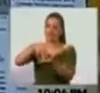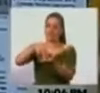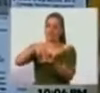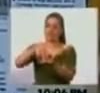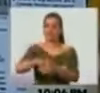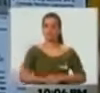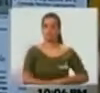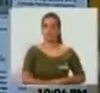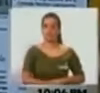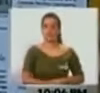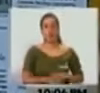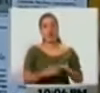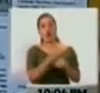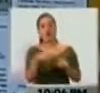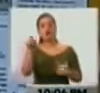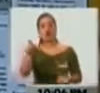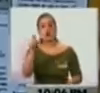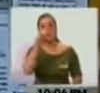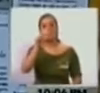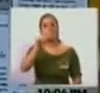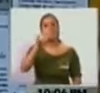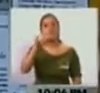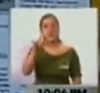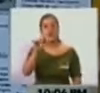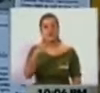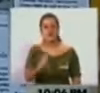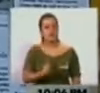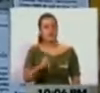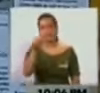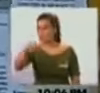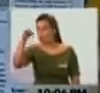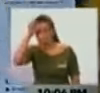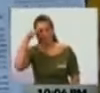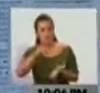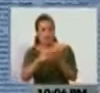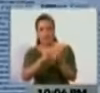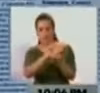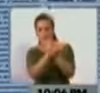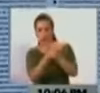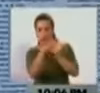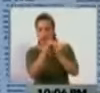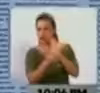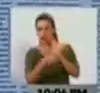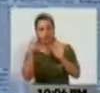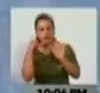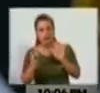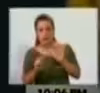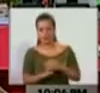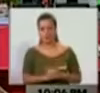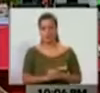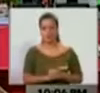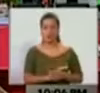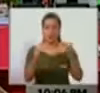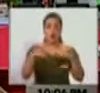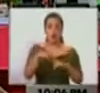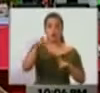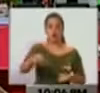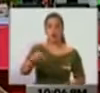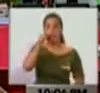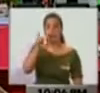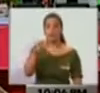Luis Miquelena, muchos no saben lo que es la constituyente. Gustavo Márquez, leguleyos contra el pueblo.